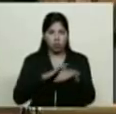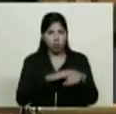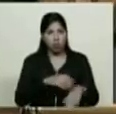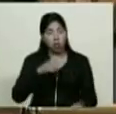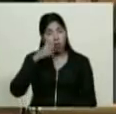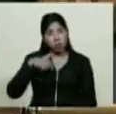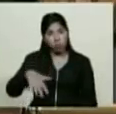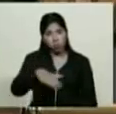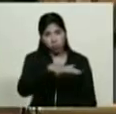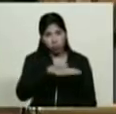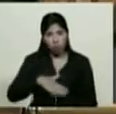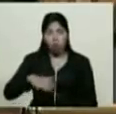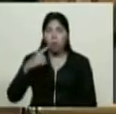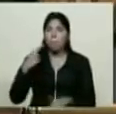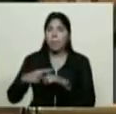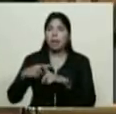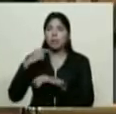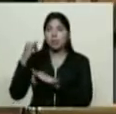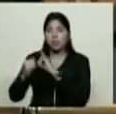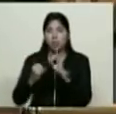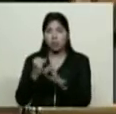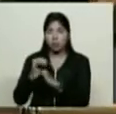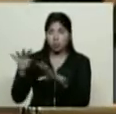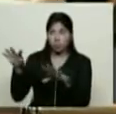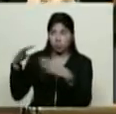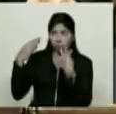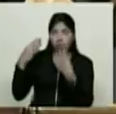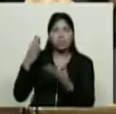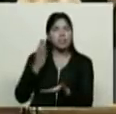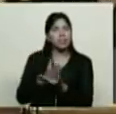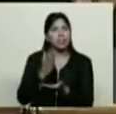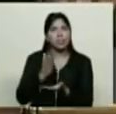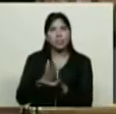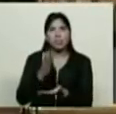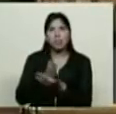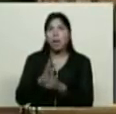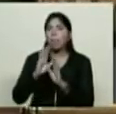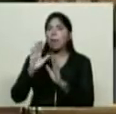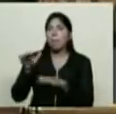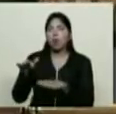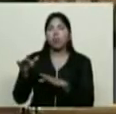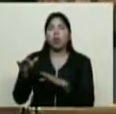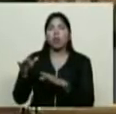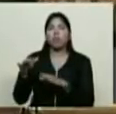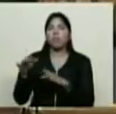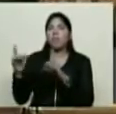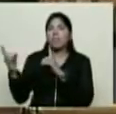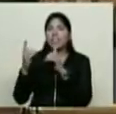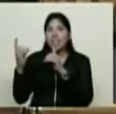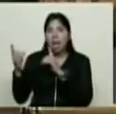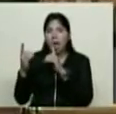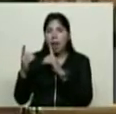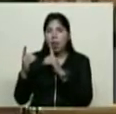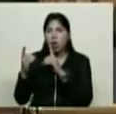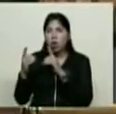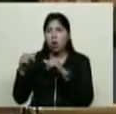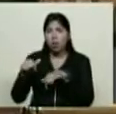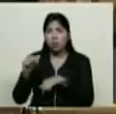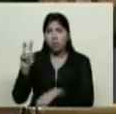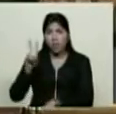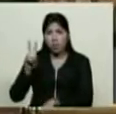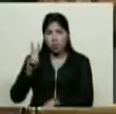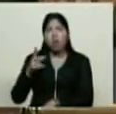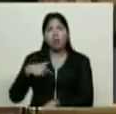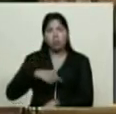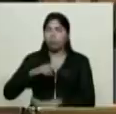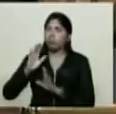pública nacional e internacional que siempre apoyaremos los procesos de diálogo nacional que se